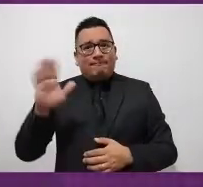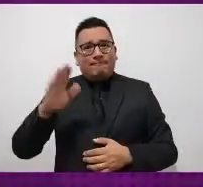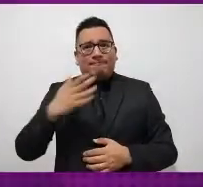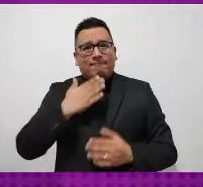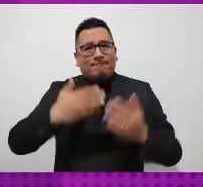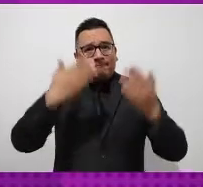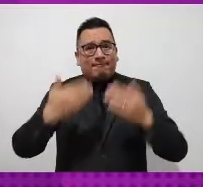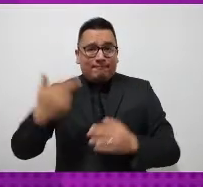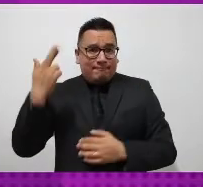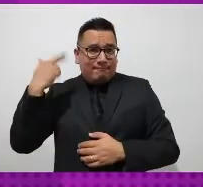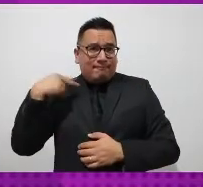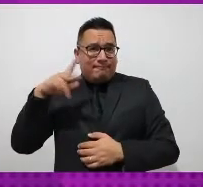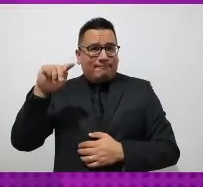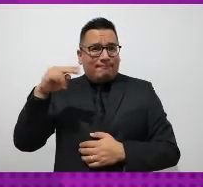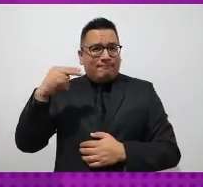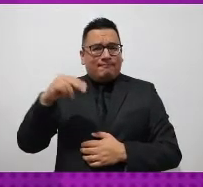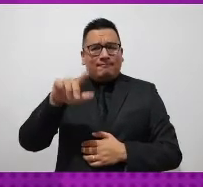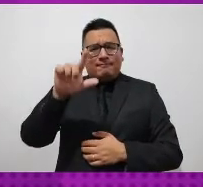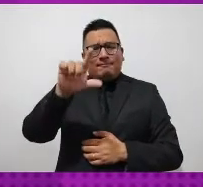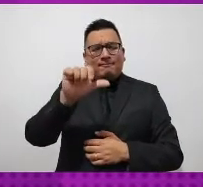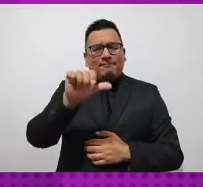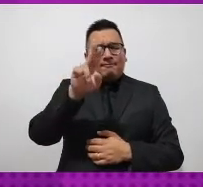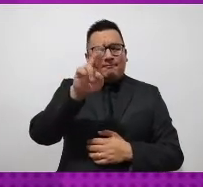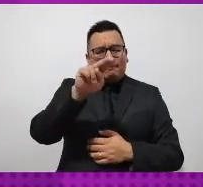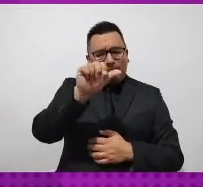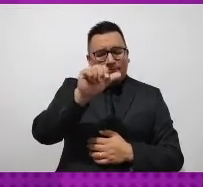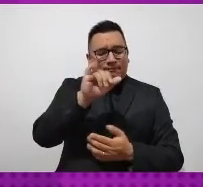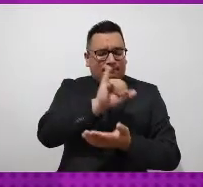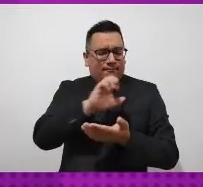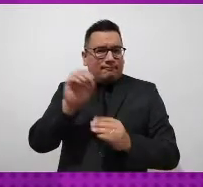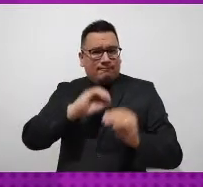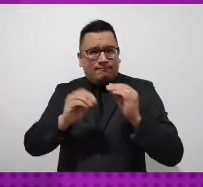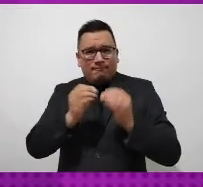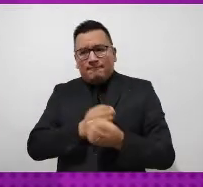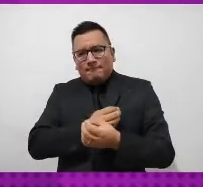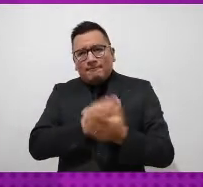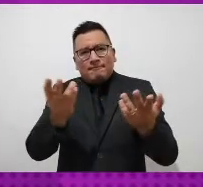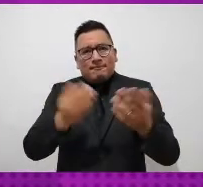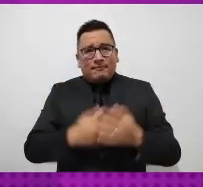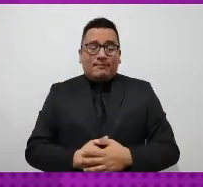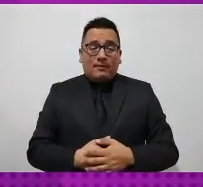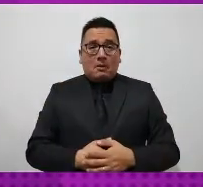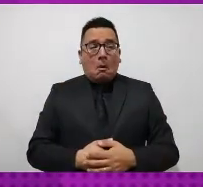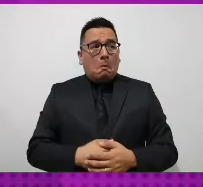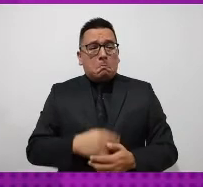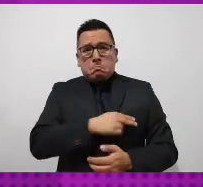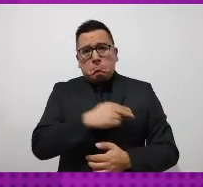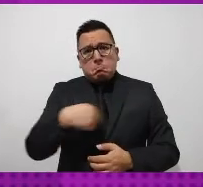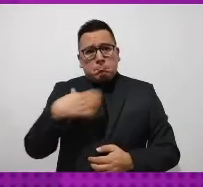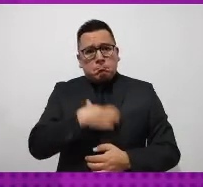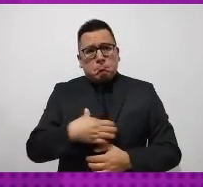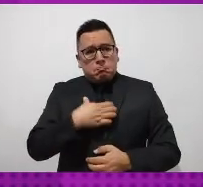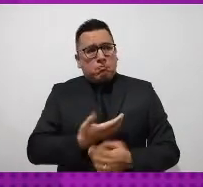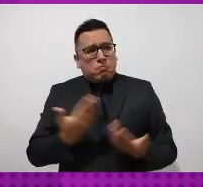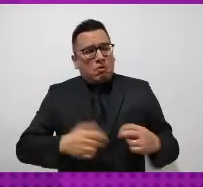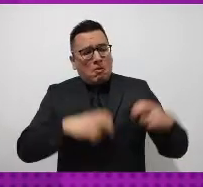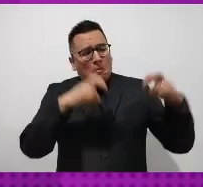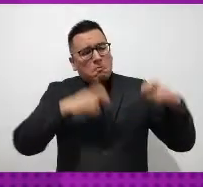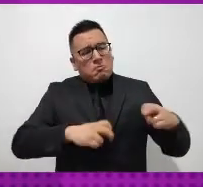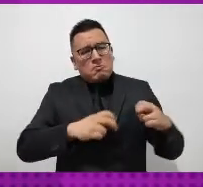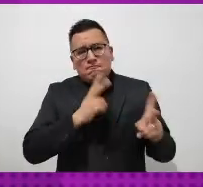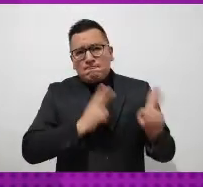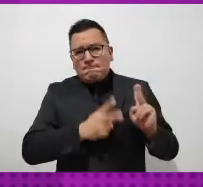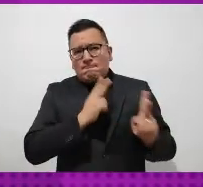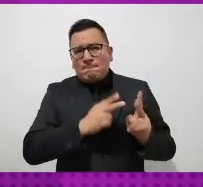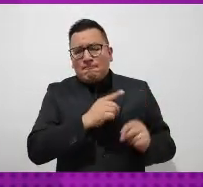Hola, ¿qué tal? Bienvenidos a su programa de La Urna, programa de radio y televisión del Instituto Electoral de Coahuila. Y nos da mucho gusto tener aquí con